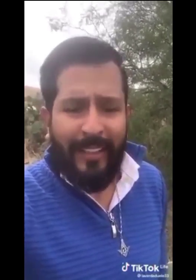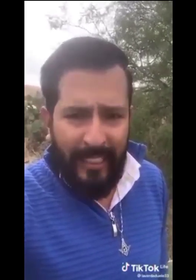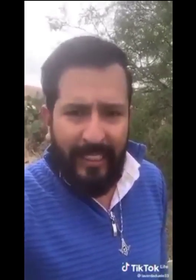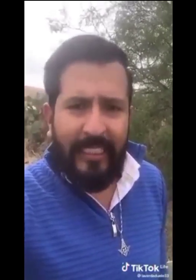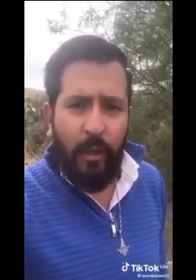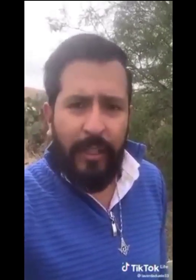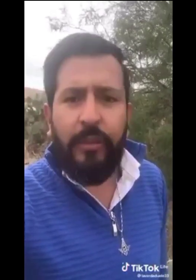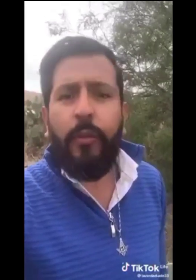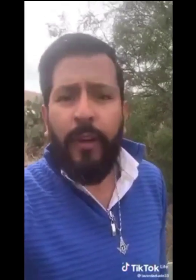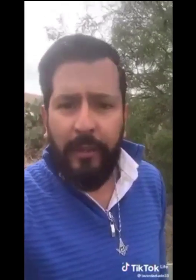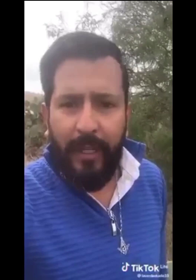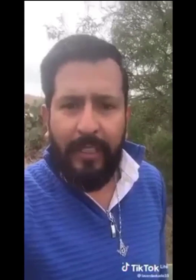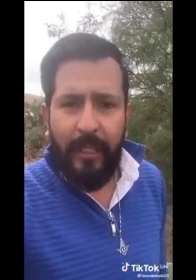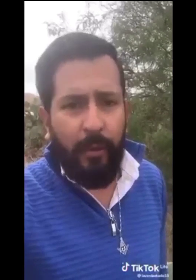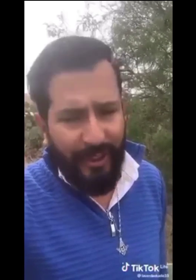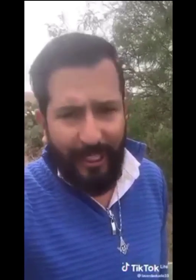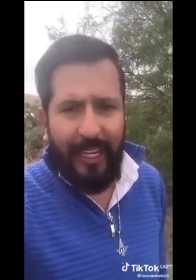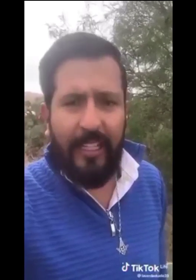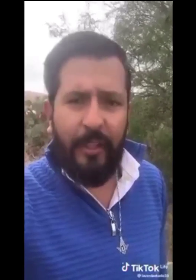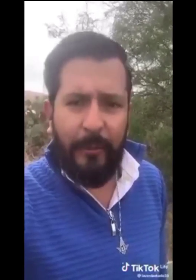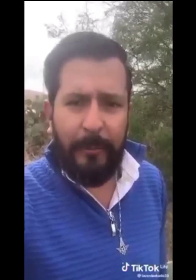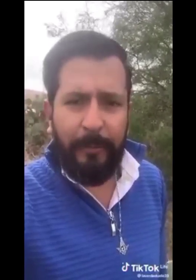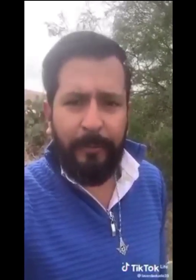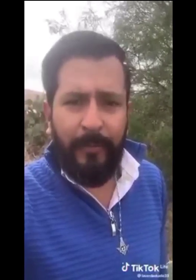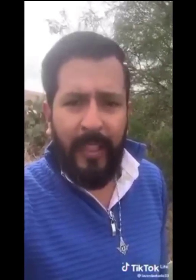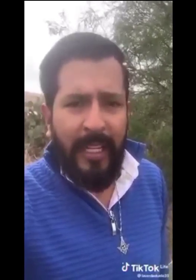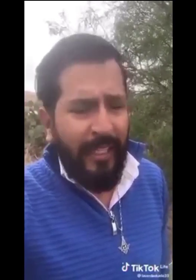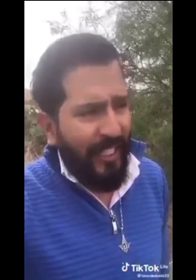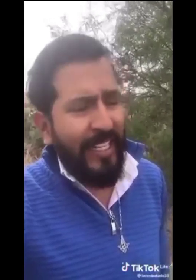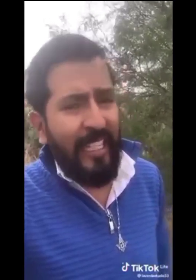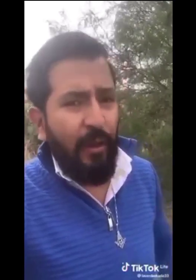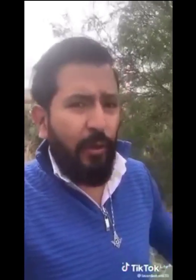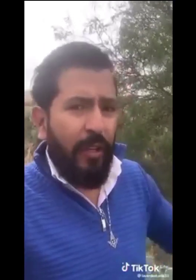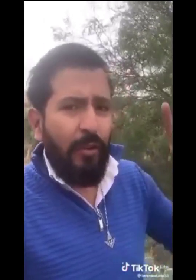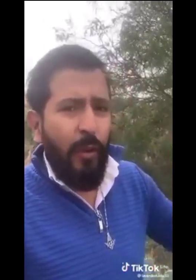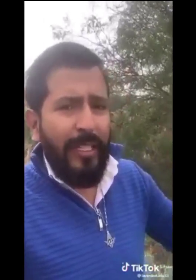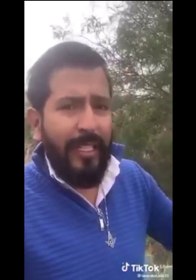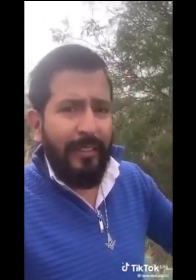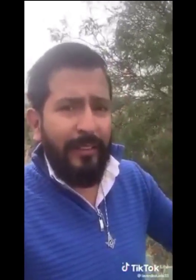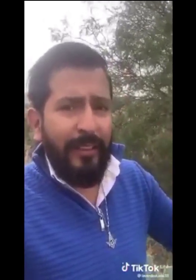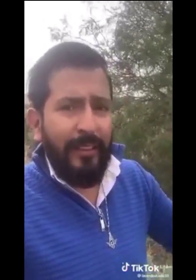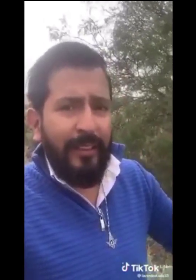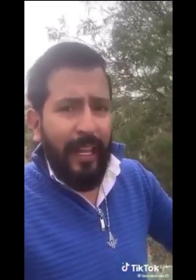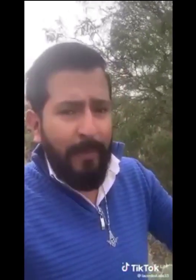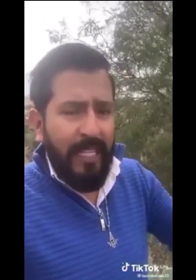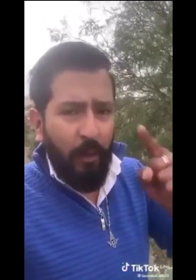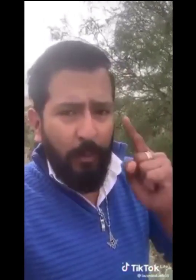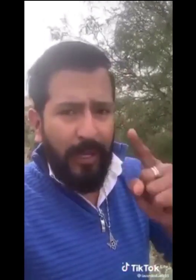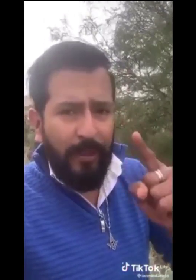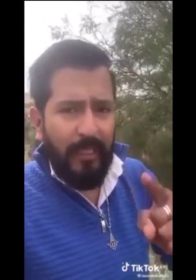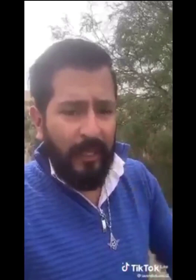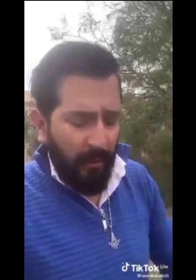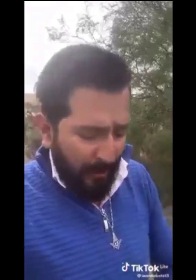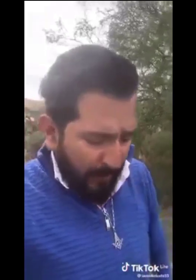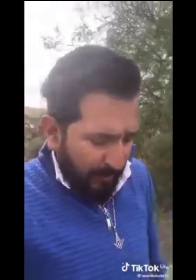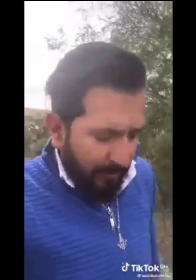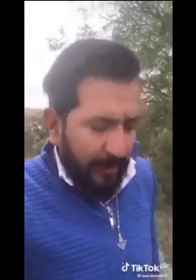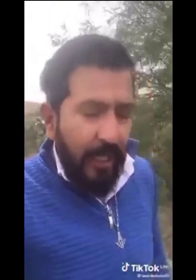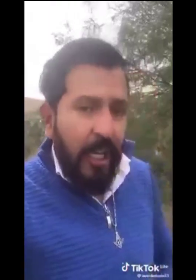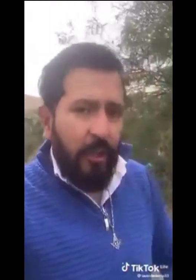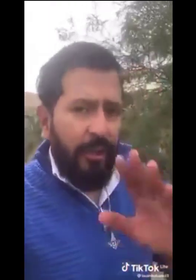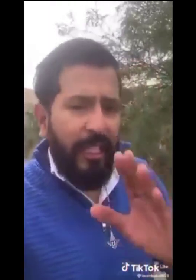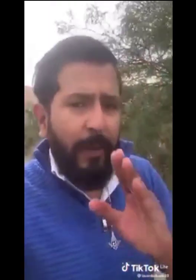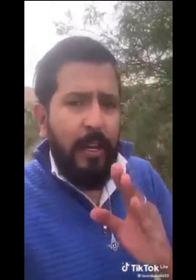no reelección, tiene que ser hoy sufragio electivo, sí reelección. Si en Estados Unidos lo hacen, en México podemos hacerlo